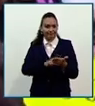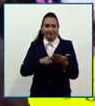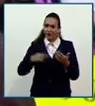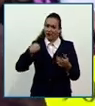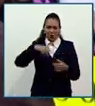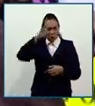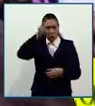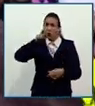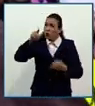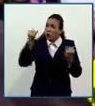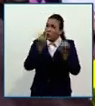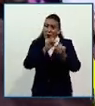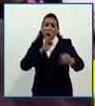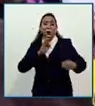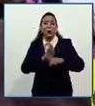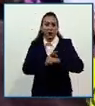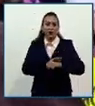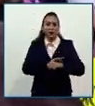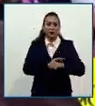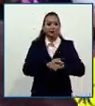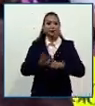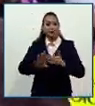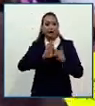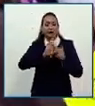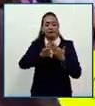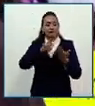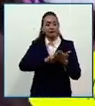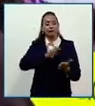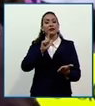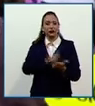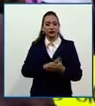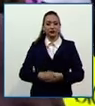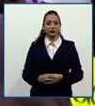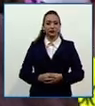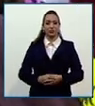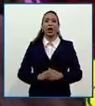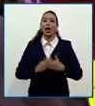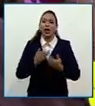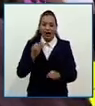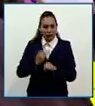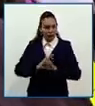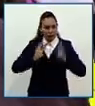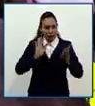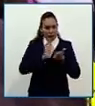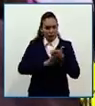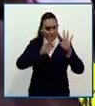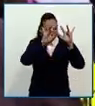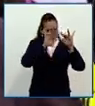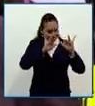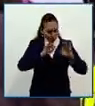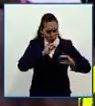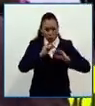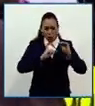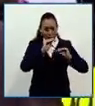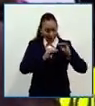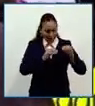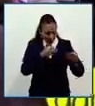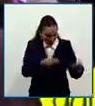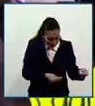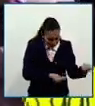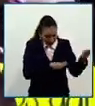al Poder Judicial de la Federación. Ya se entregó el escrito respectivo, nos